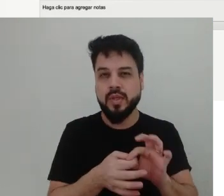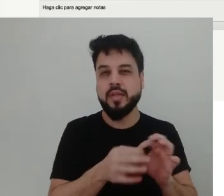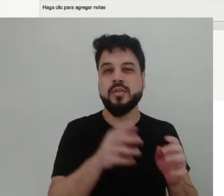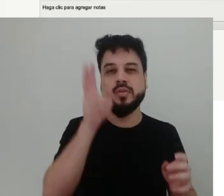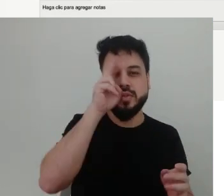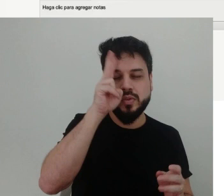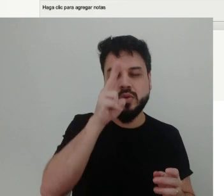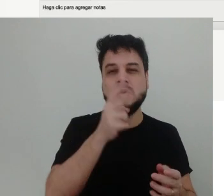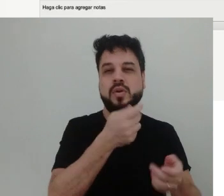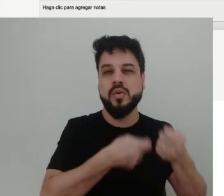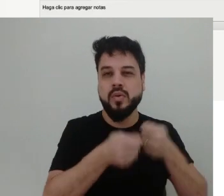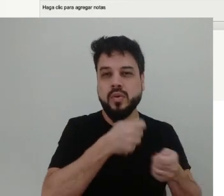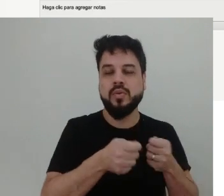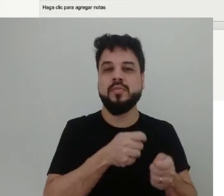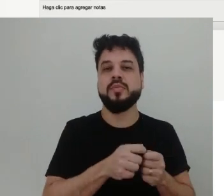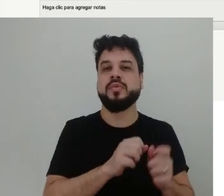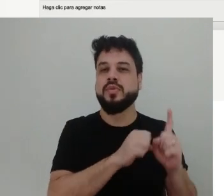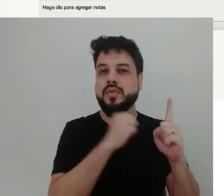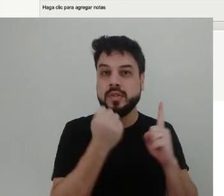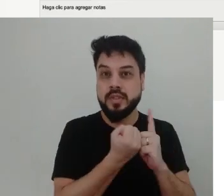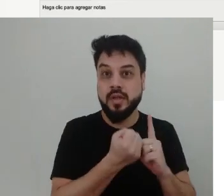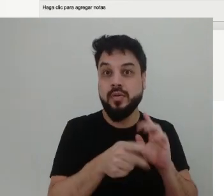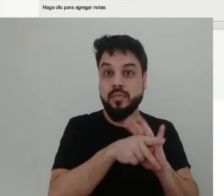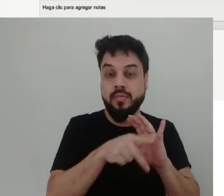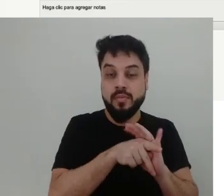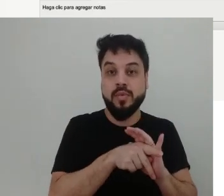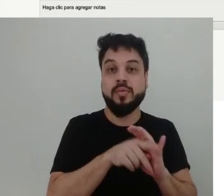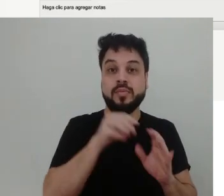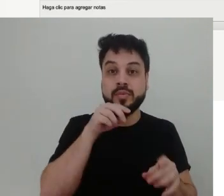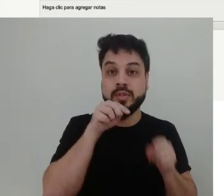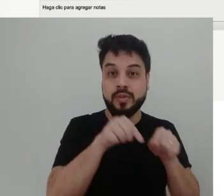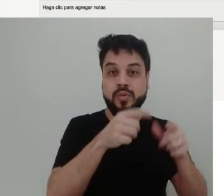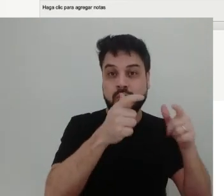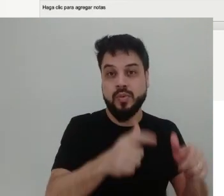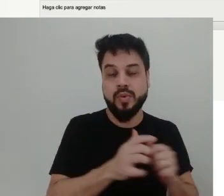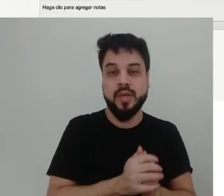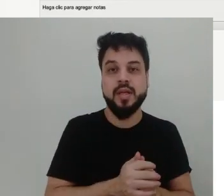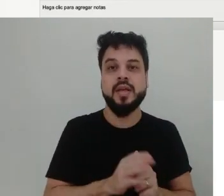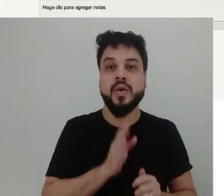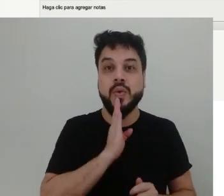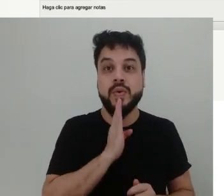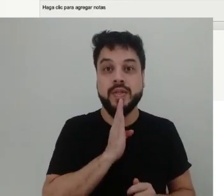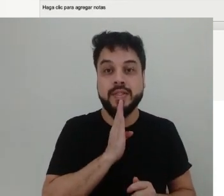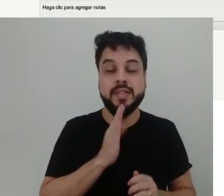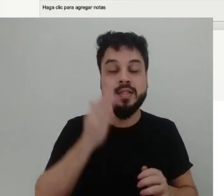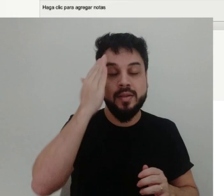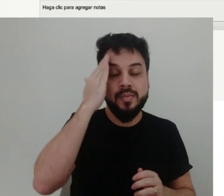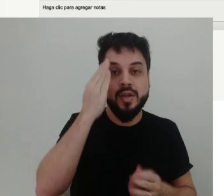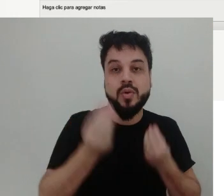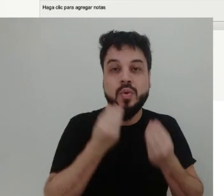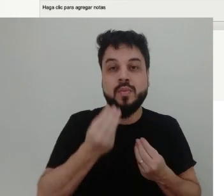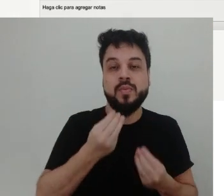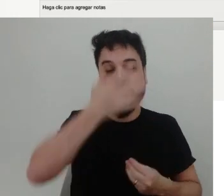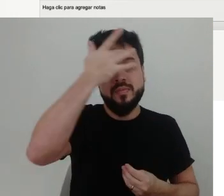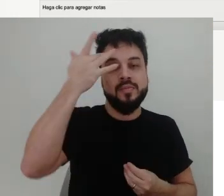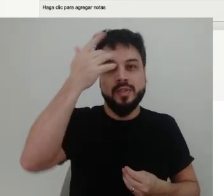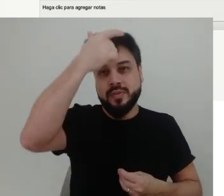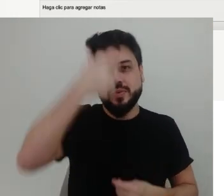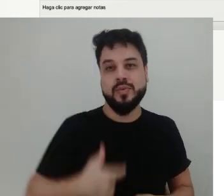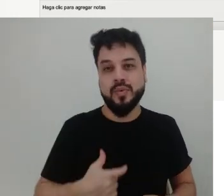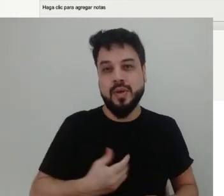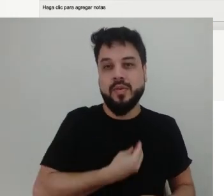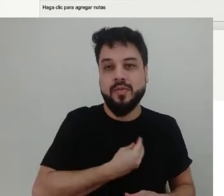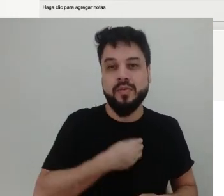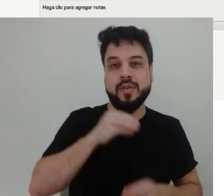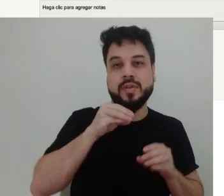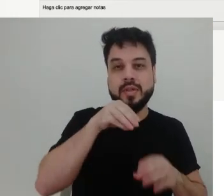importante entender esta dialéctica entre las disciplinas y la interdisciplina. Aquí me refiero específicamente a esta ultra especialización y